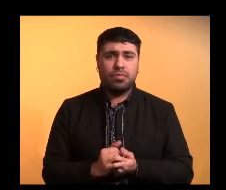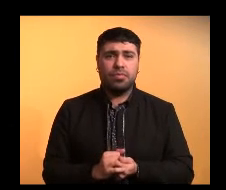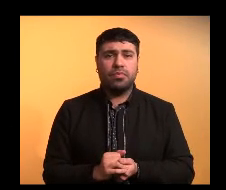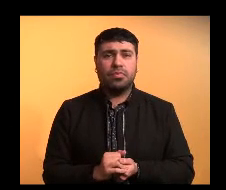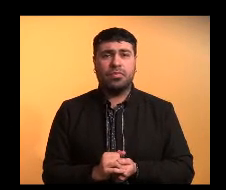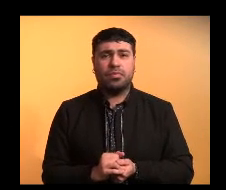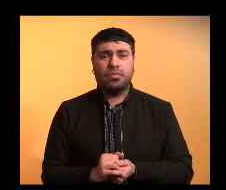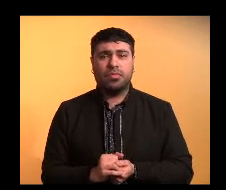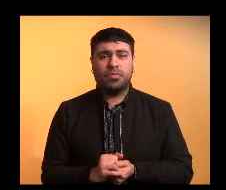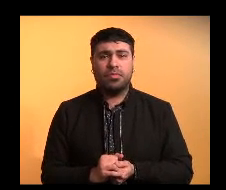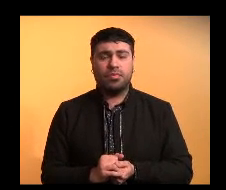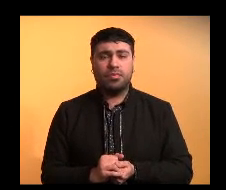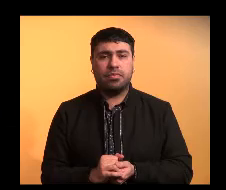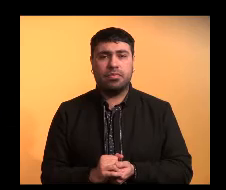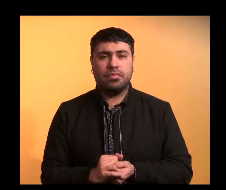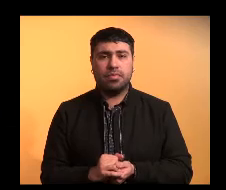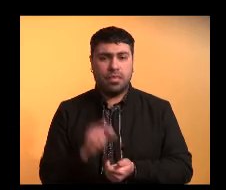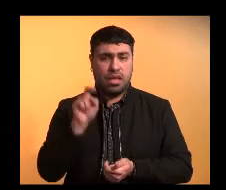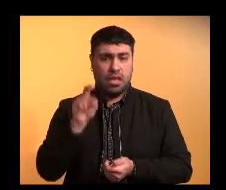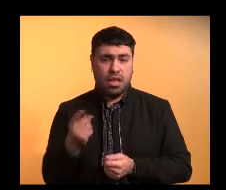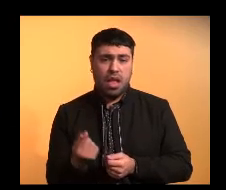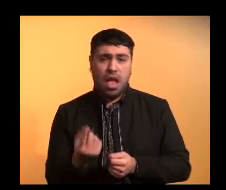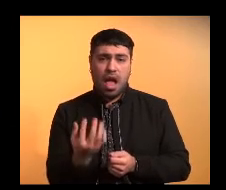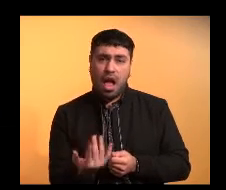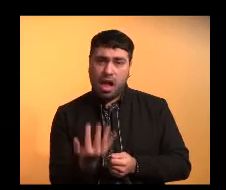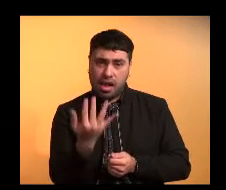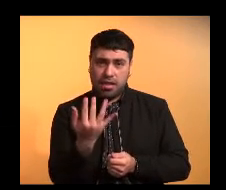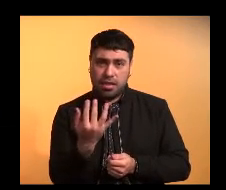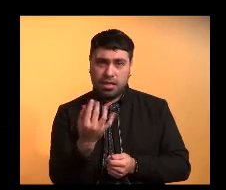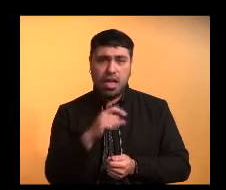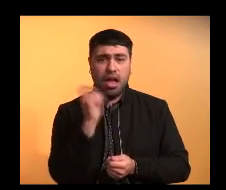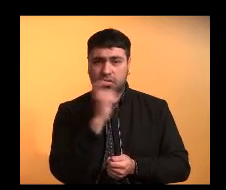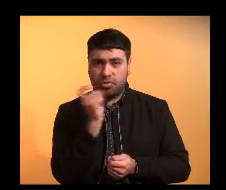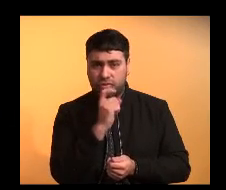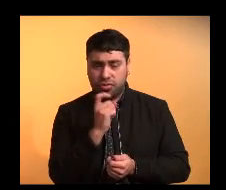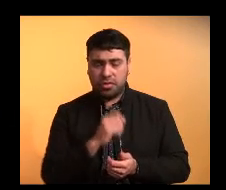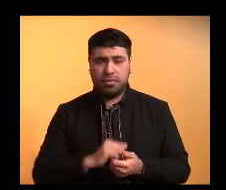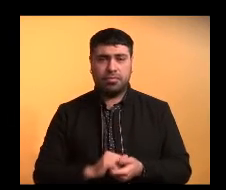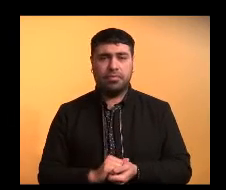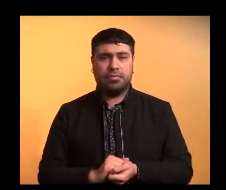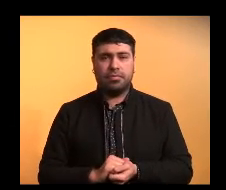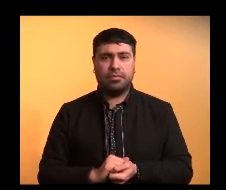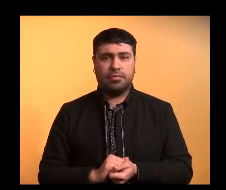Antártica. Esto es una alga roja, Gigartina scottbergi.